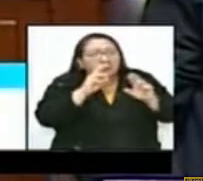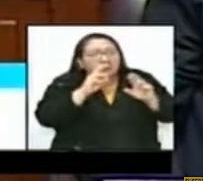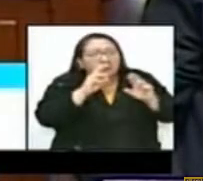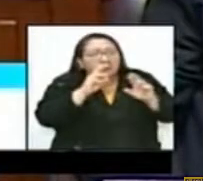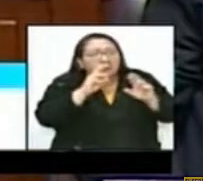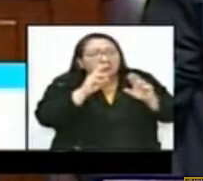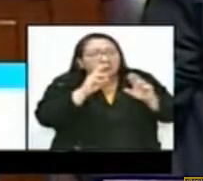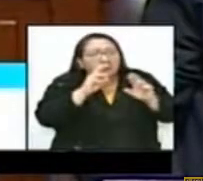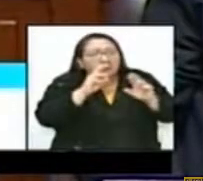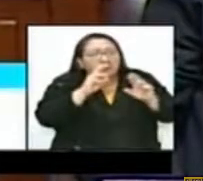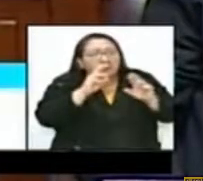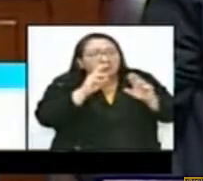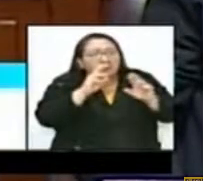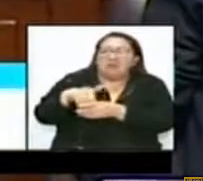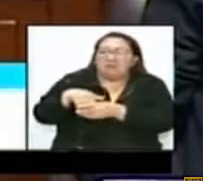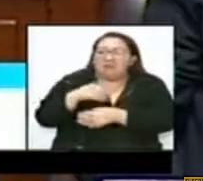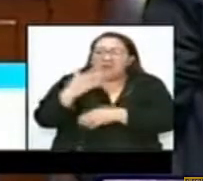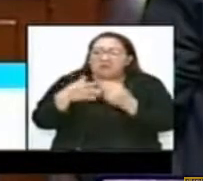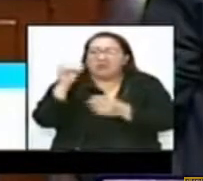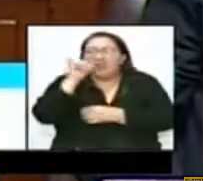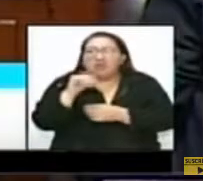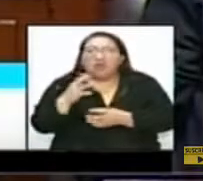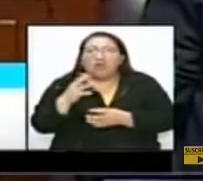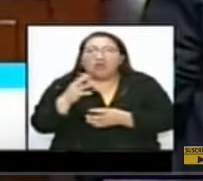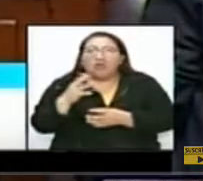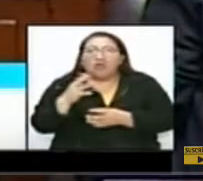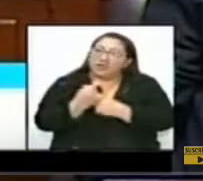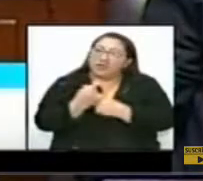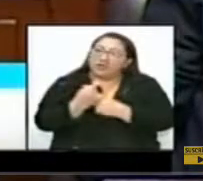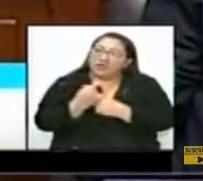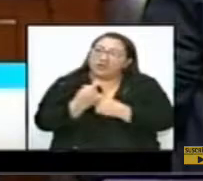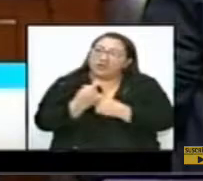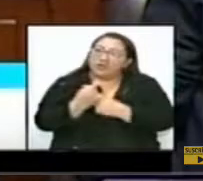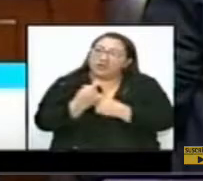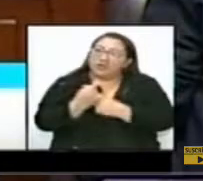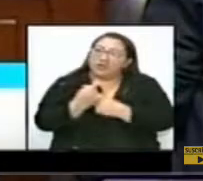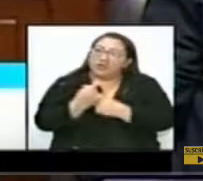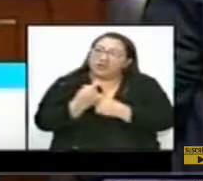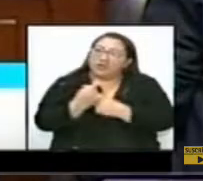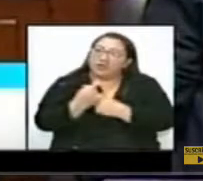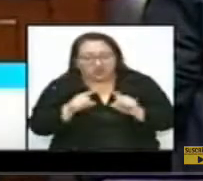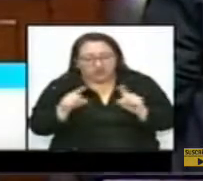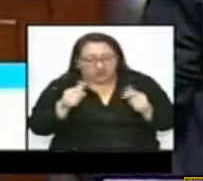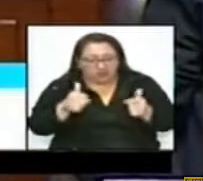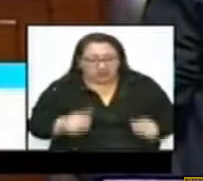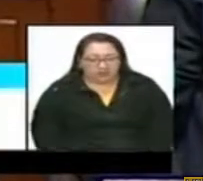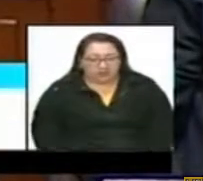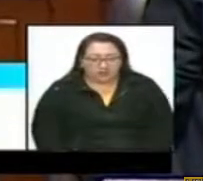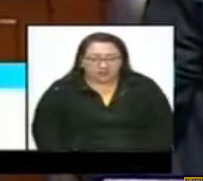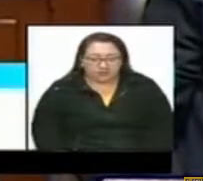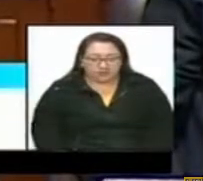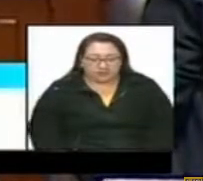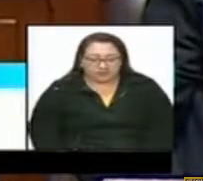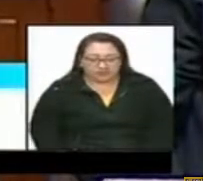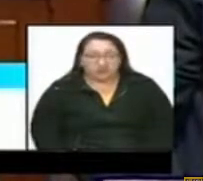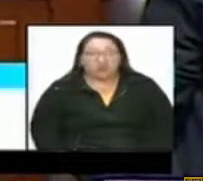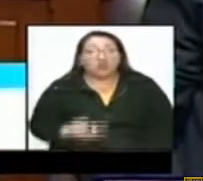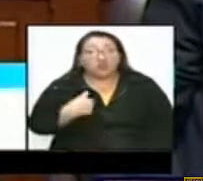tarifas esas caricaturas que no son caricaturas son ofensas eso no está bien en un país democrático